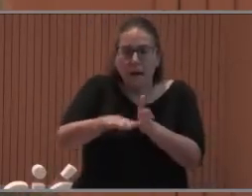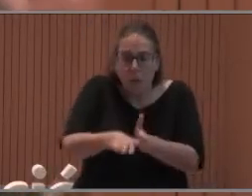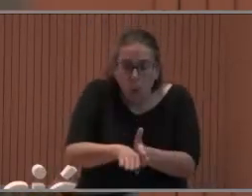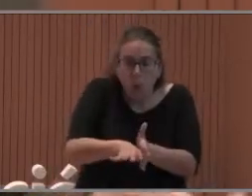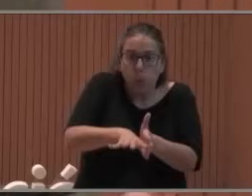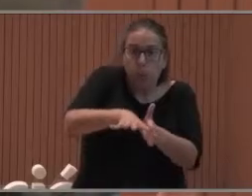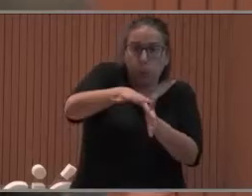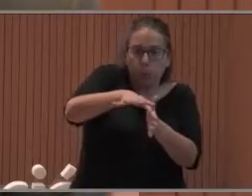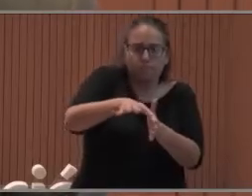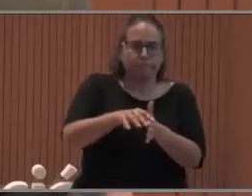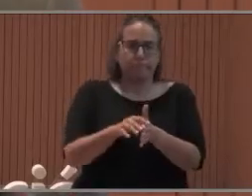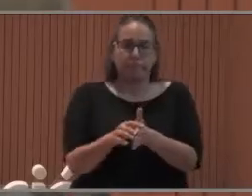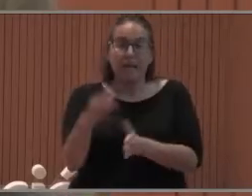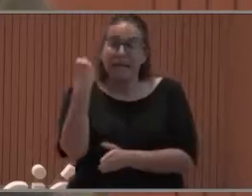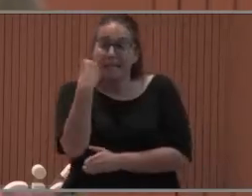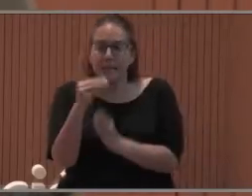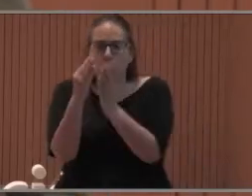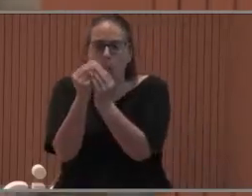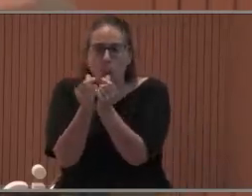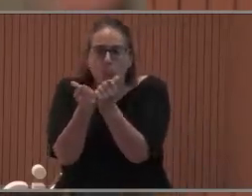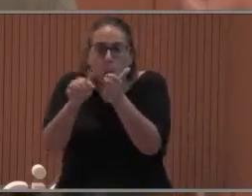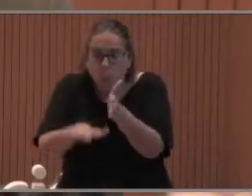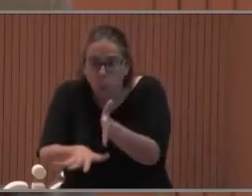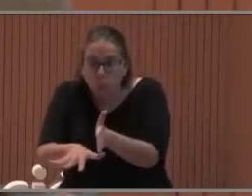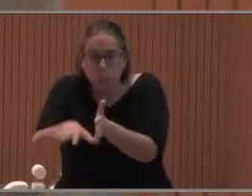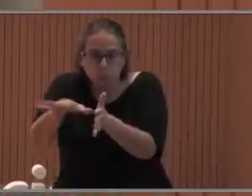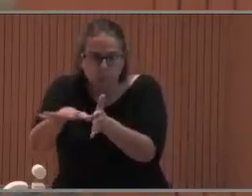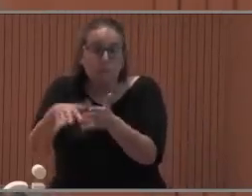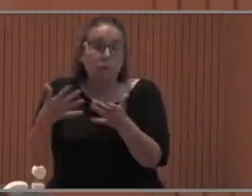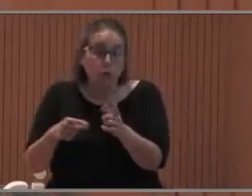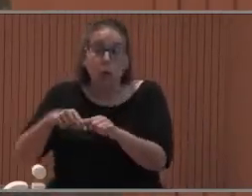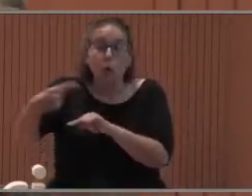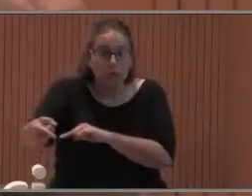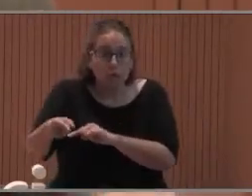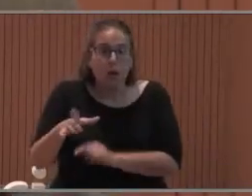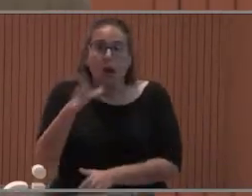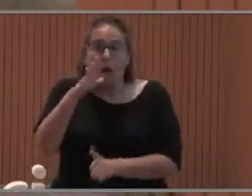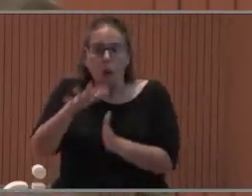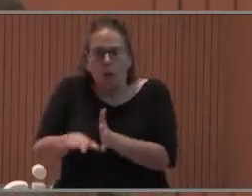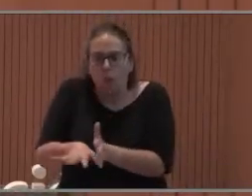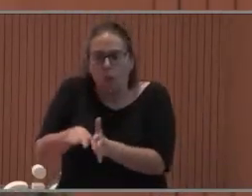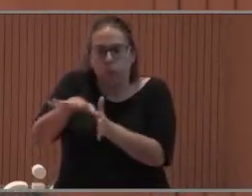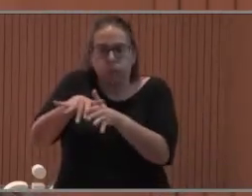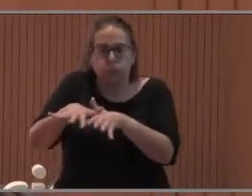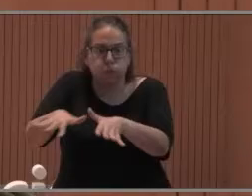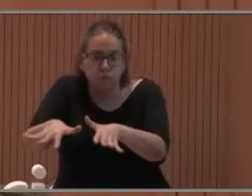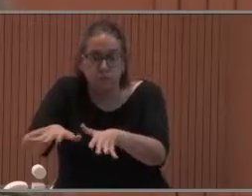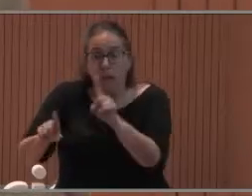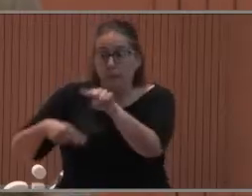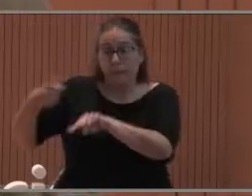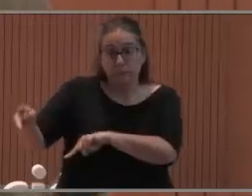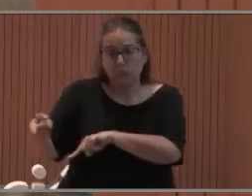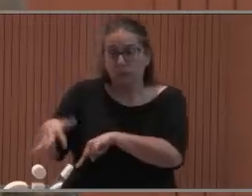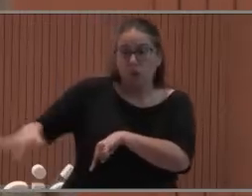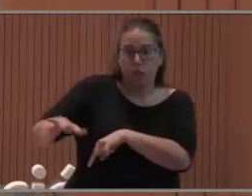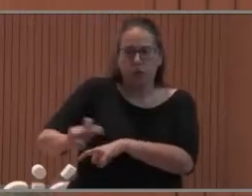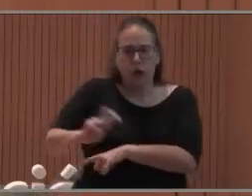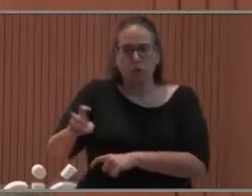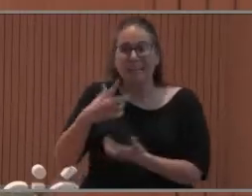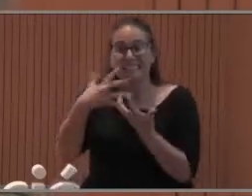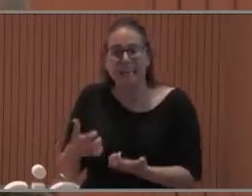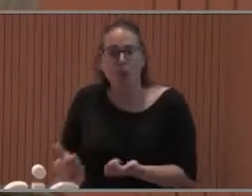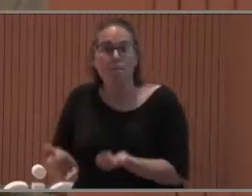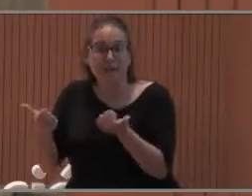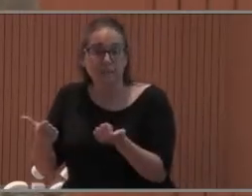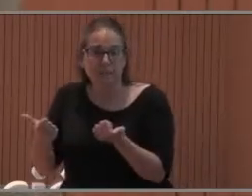el cambio en las precipitaciones, en sus patrones, más inundaciones más frecuentes, más intensas, más sequías a la vez en otros lugares, pues provoca una